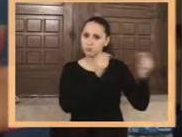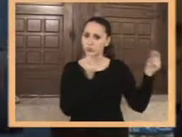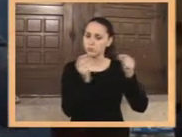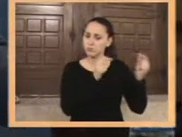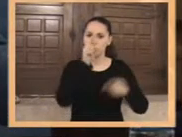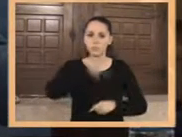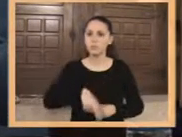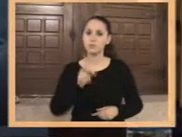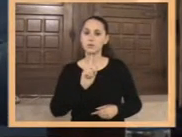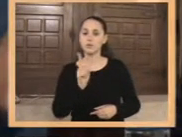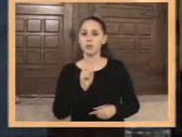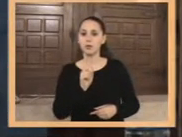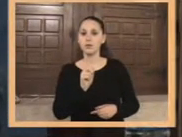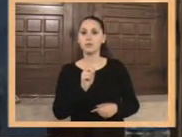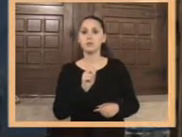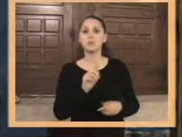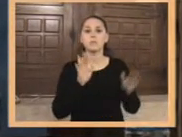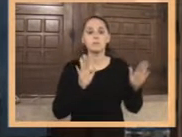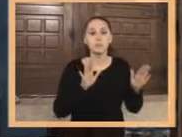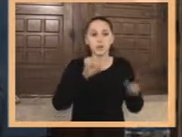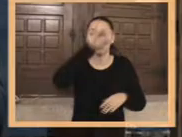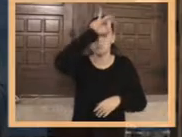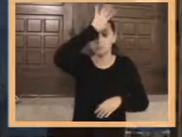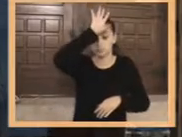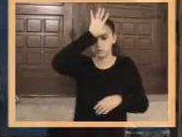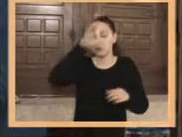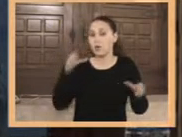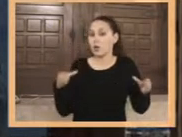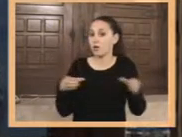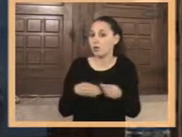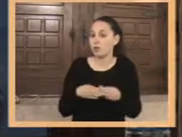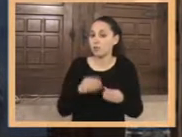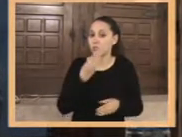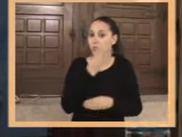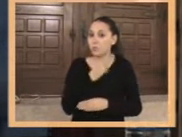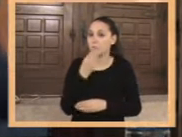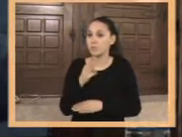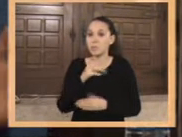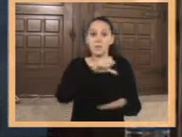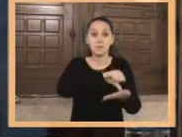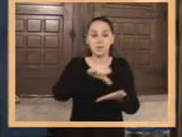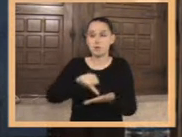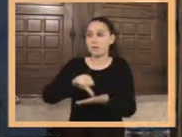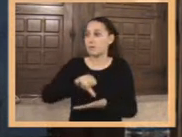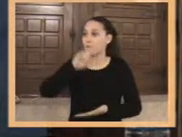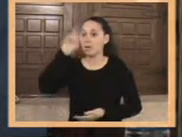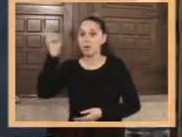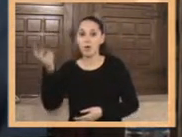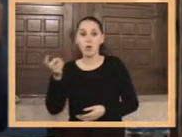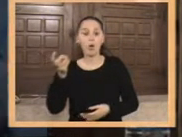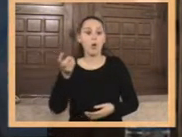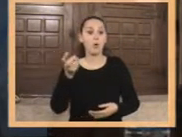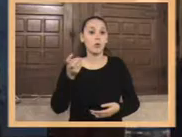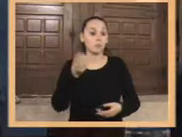que nos extraña muy mucho a este grupo que en el resto de las ciudades, con la problemática similar como